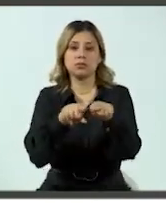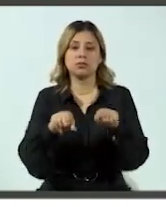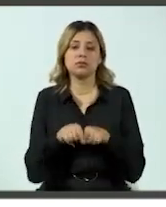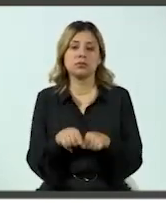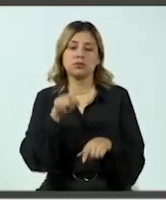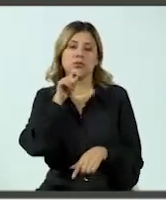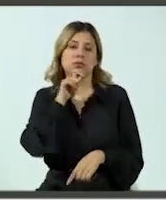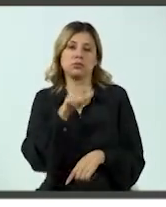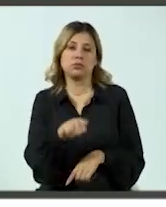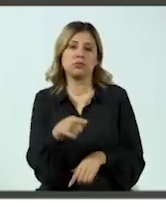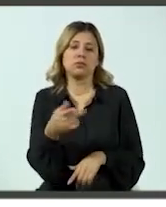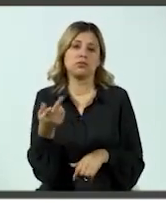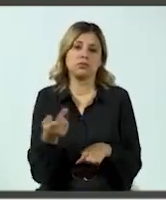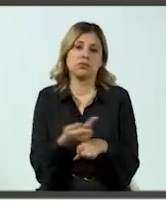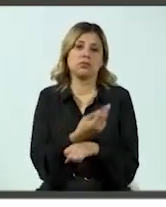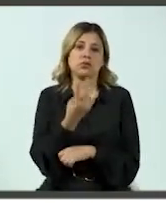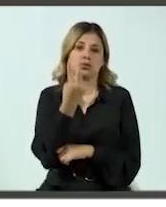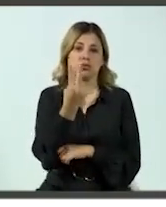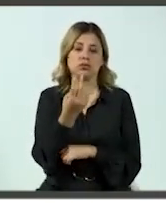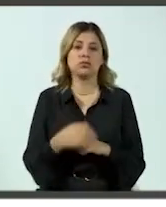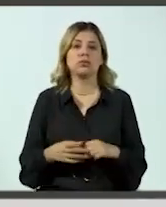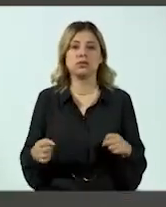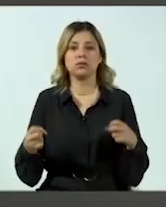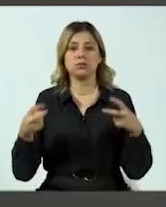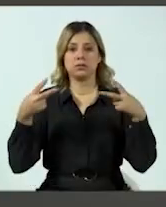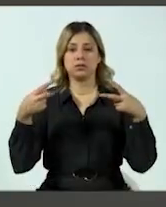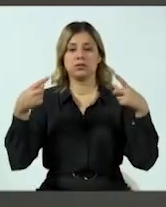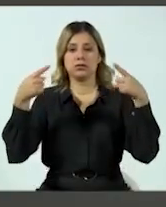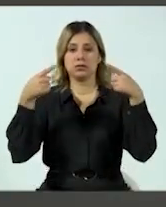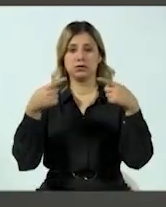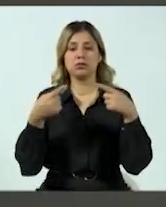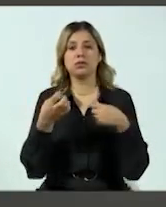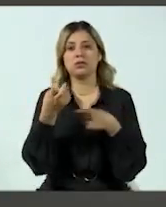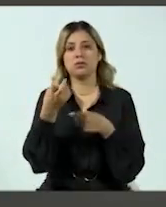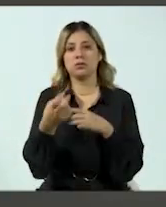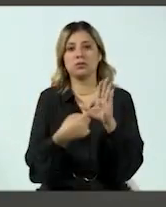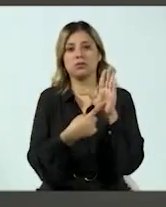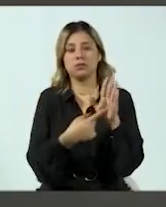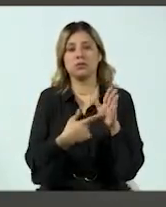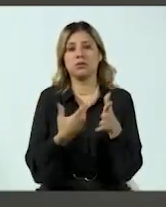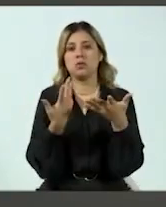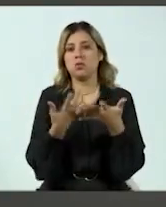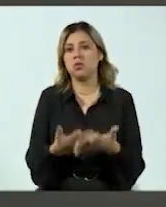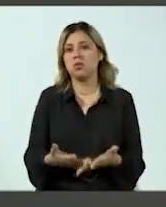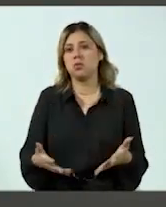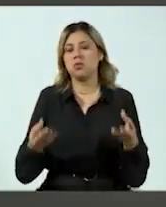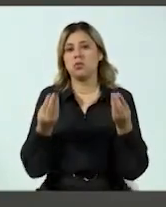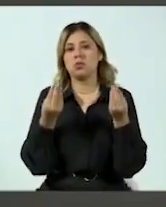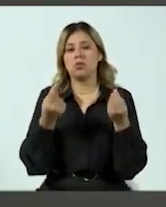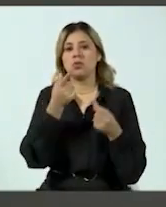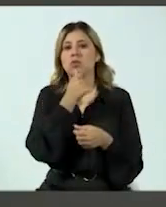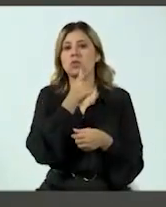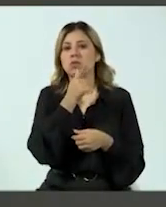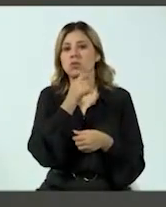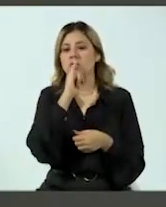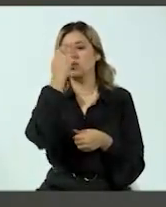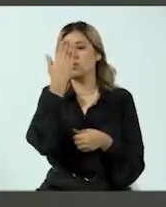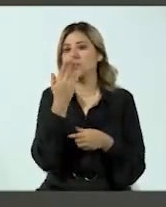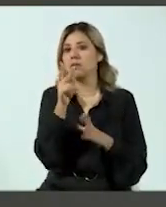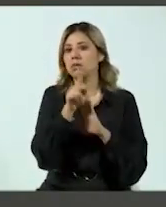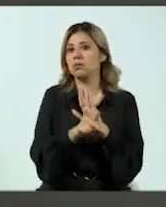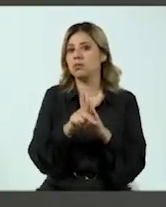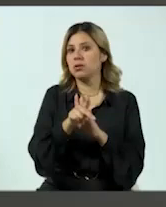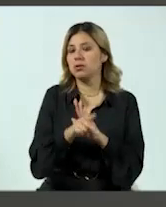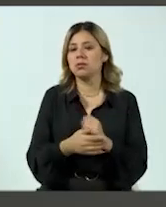eh momento dos montajes la semifinal y la final eh con unas grandes producciones de luces de imágenes de videos y